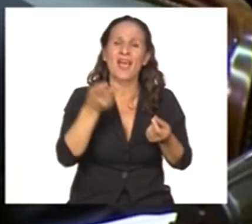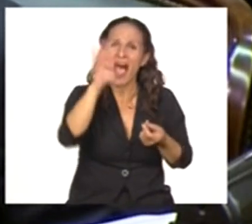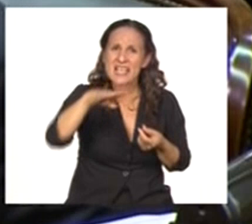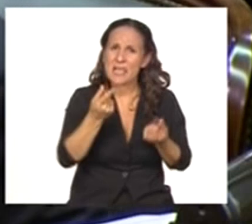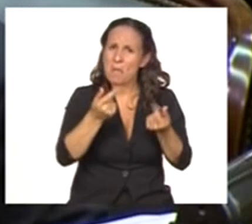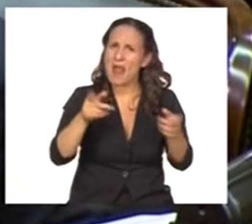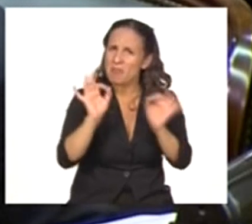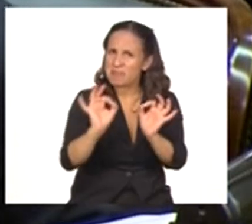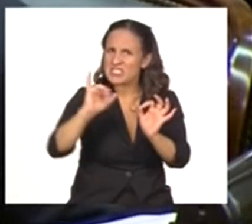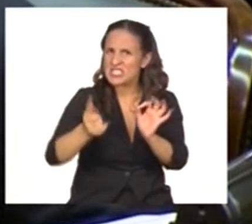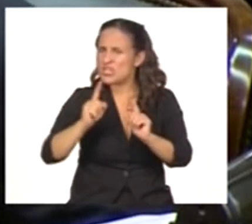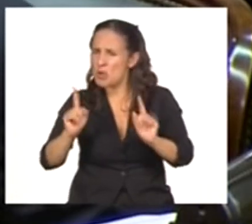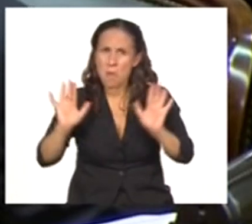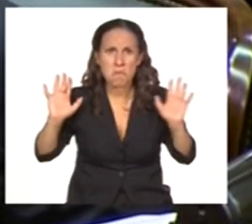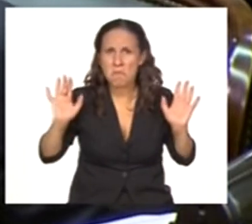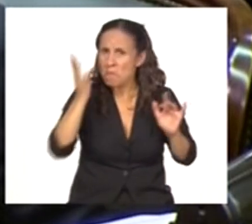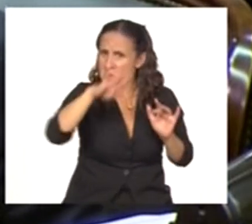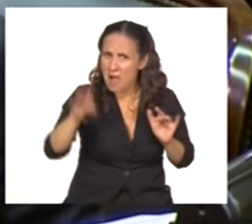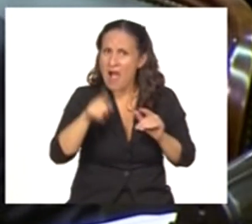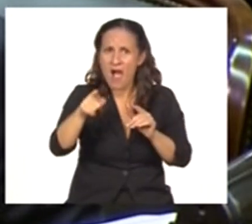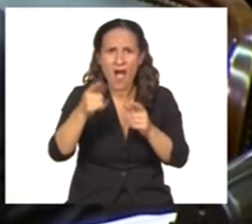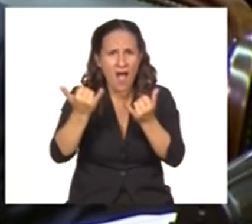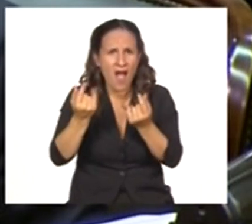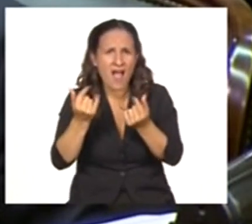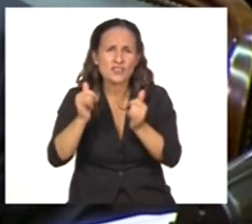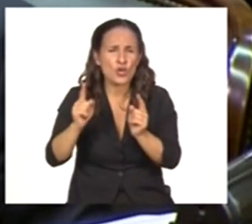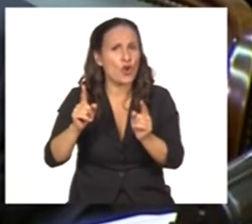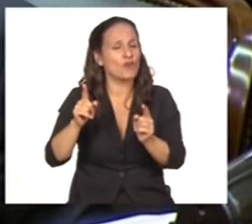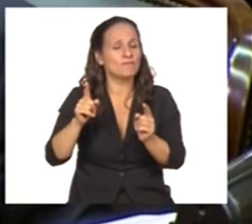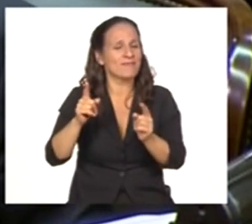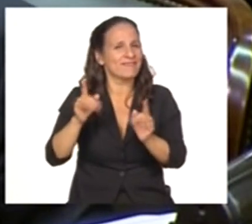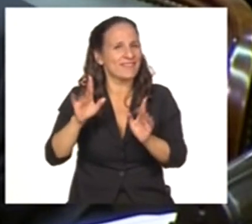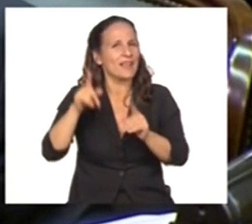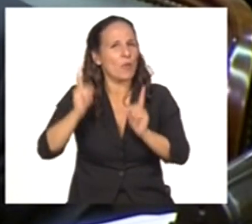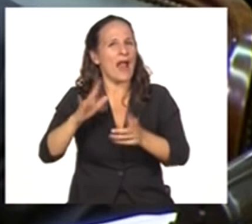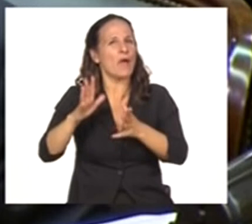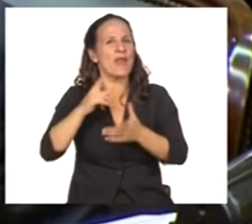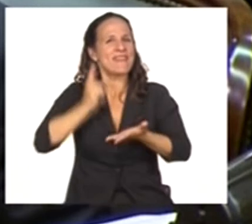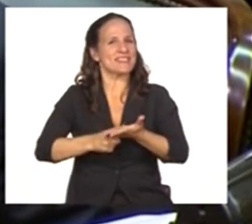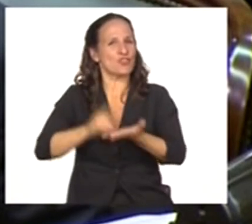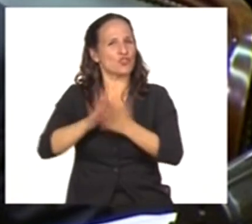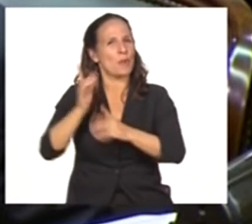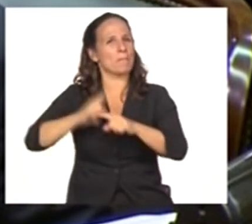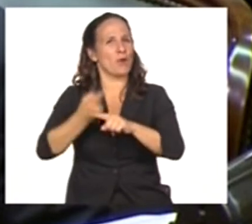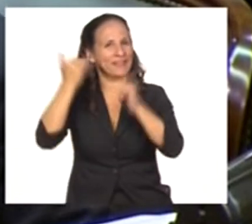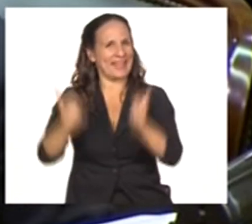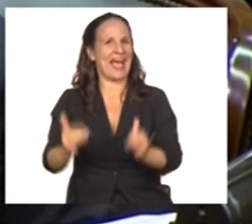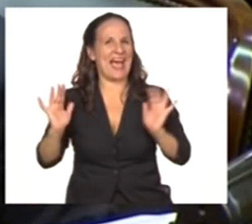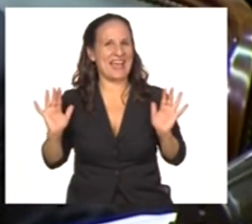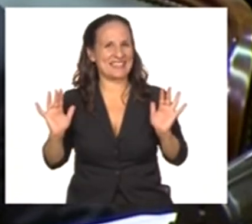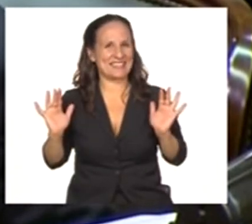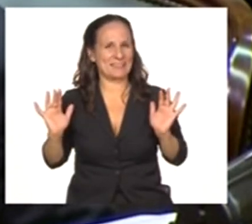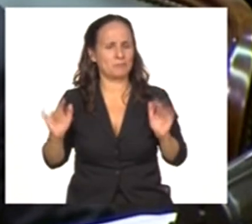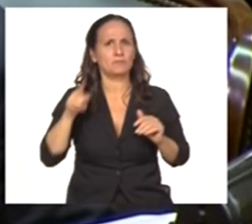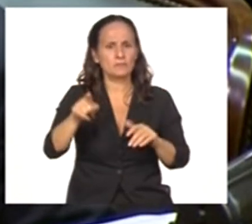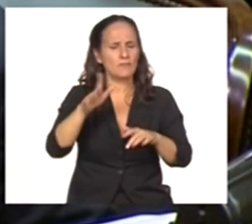ANSES. Independientemente de los recursos hay un posicionamiento político. Y la tolerancia de una sociedad